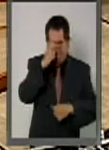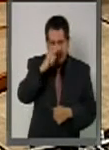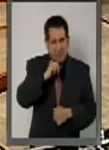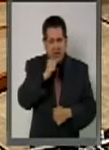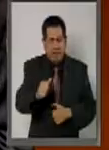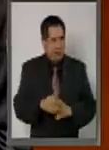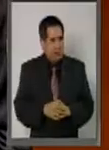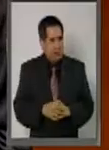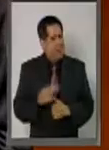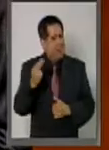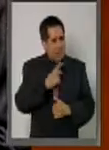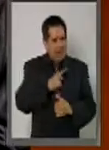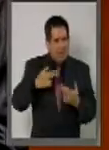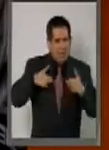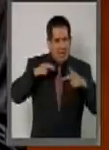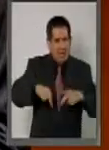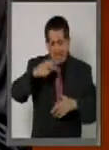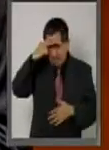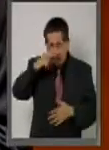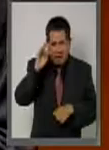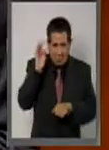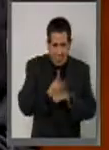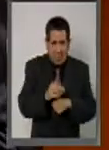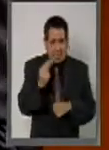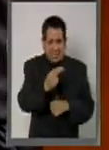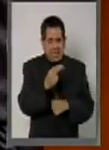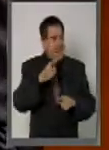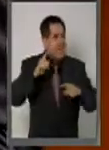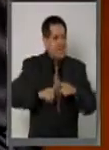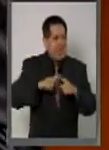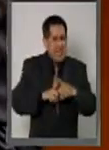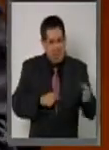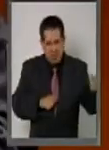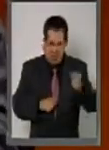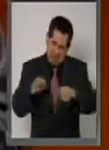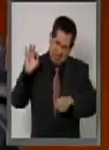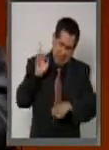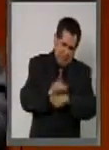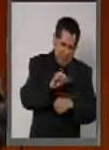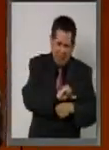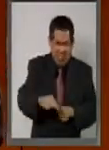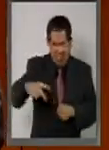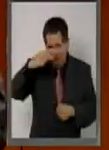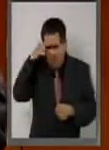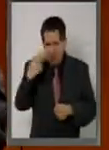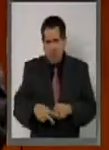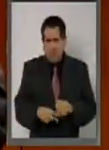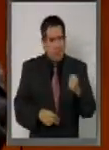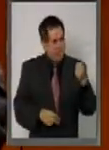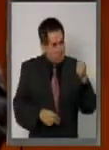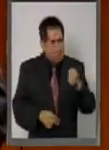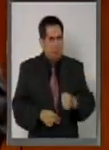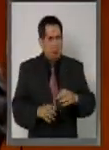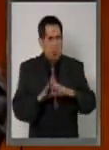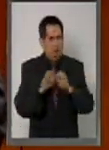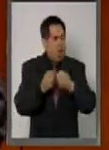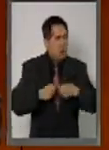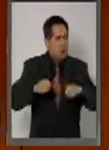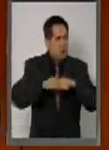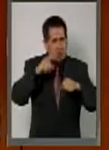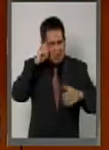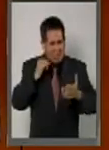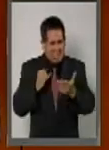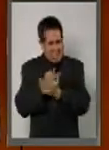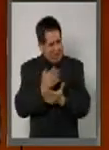quien represente a este país, ¿verdad? Necesitamos que haya alguien que defienda los intereses de México, de una sociedad